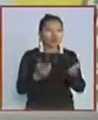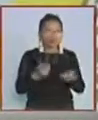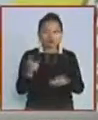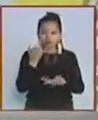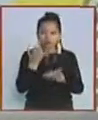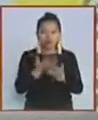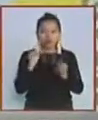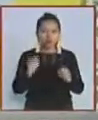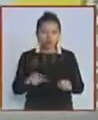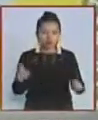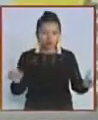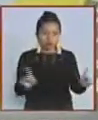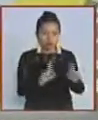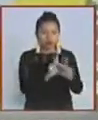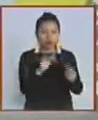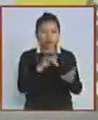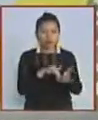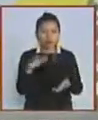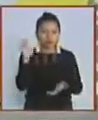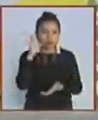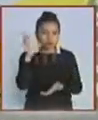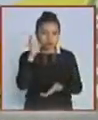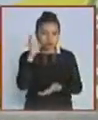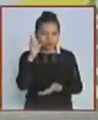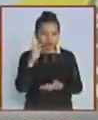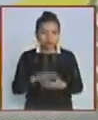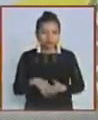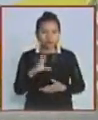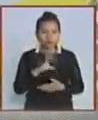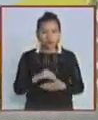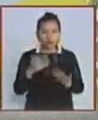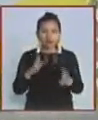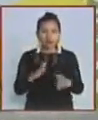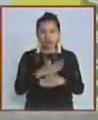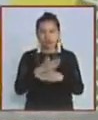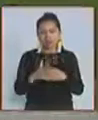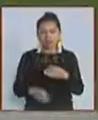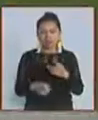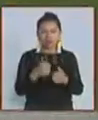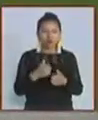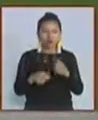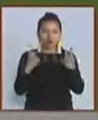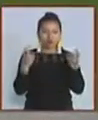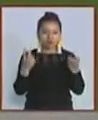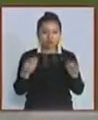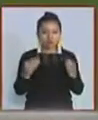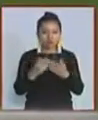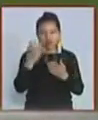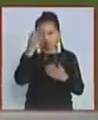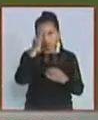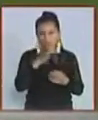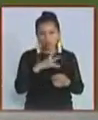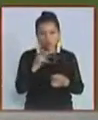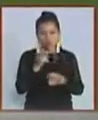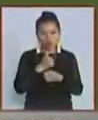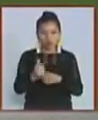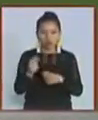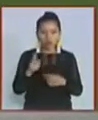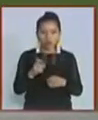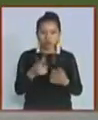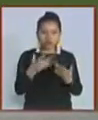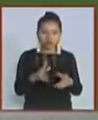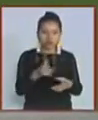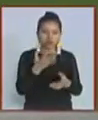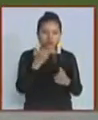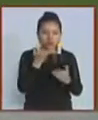pueda reencontrarse con ella. Y de una vez por todas cerrar este caso. Entre tanto, este hombre será imputado por el delito de trata y